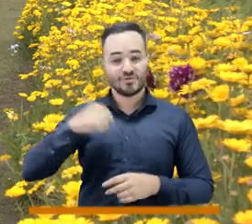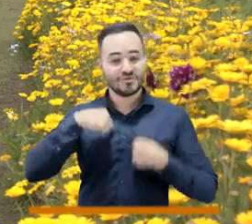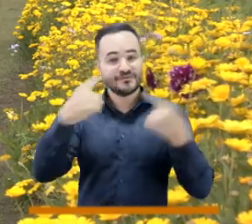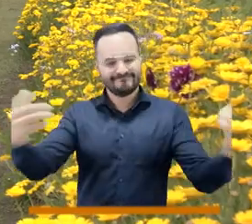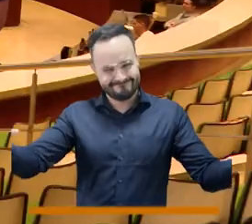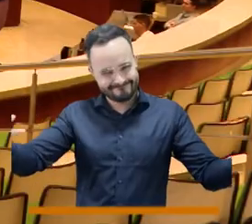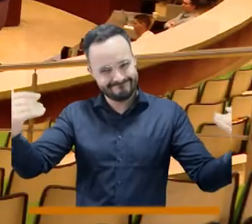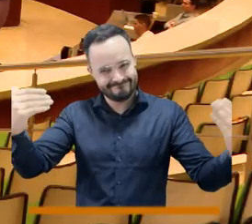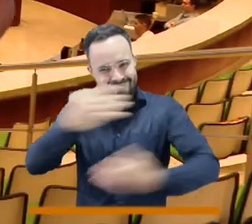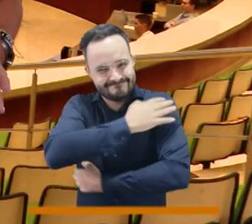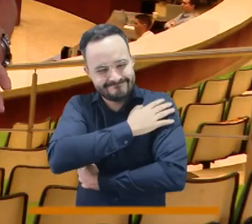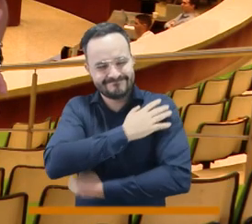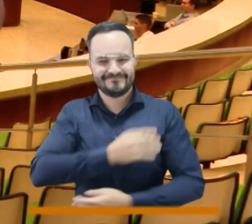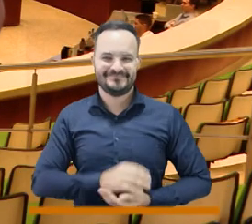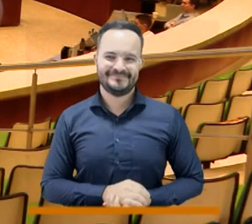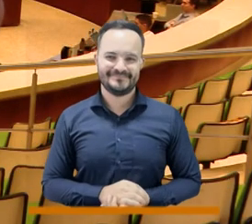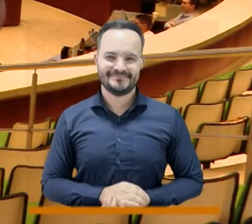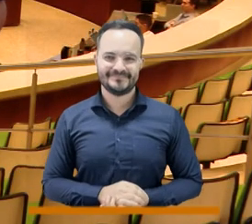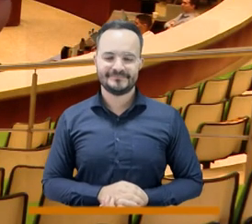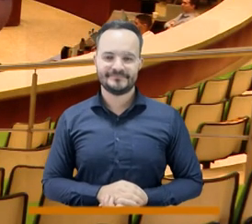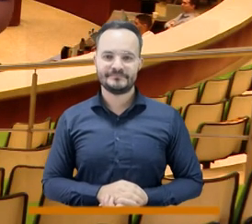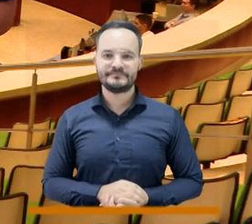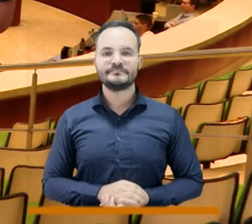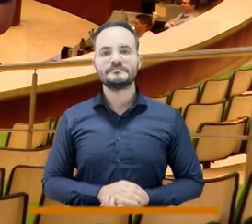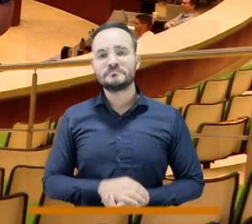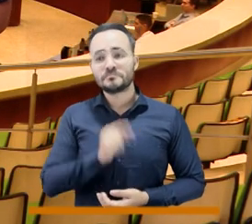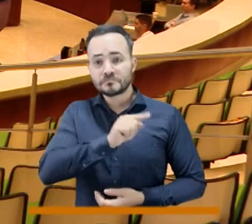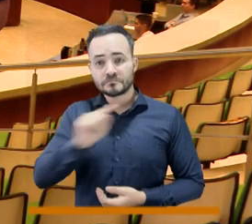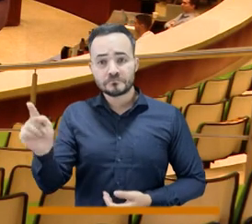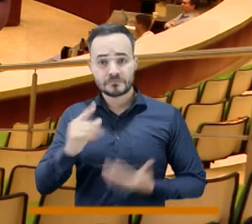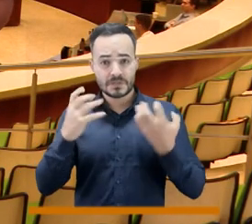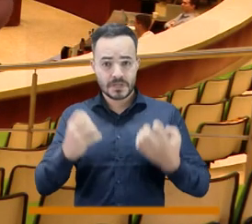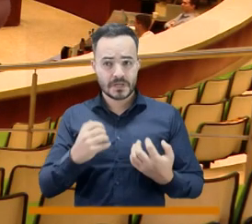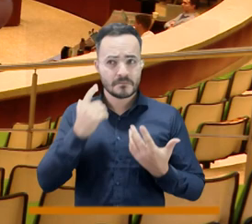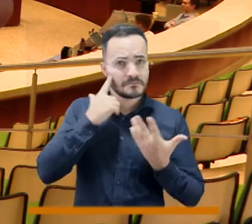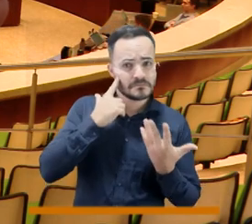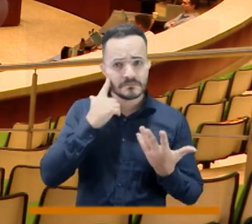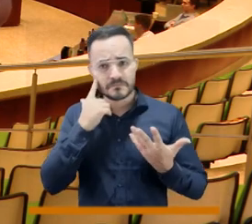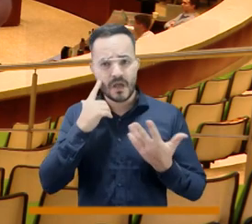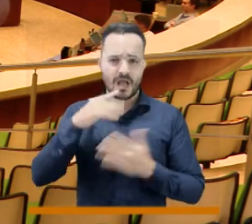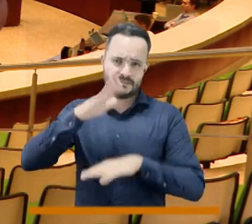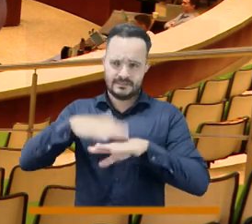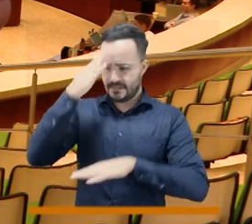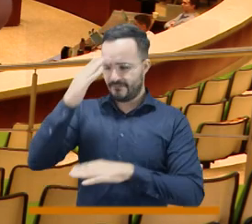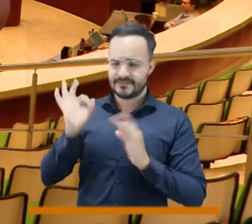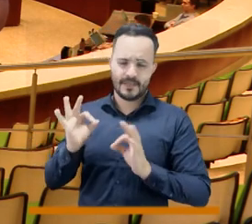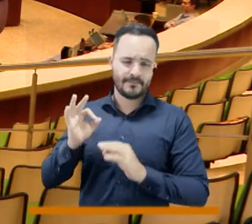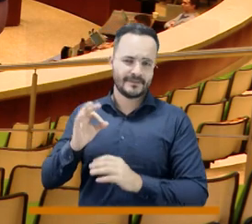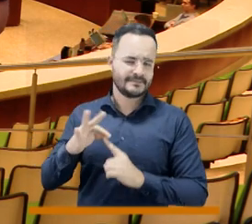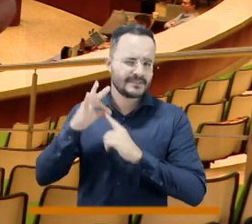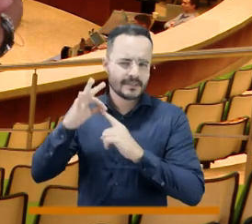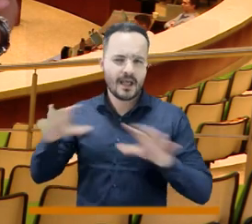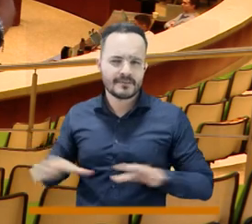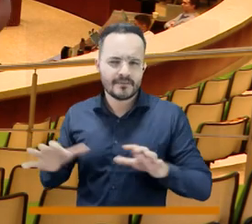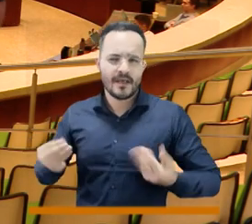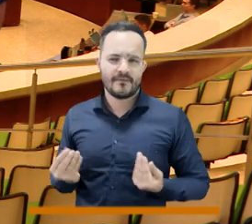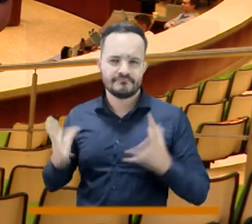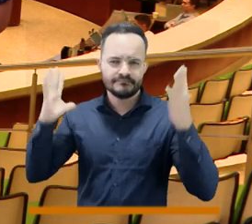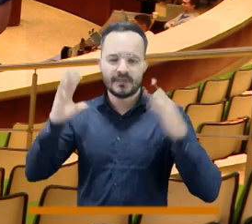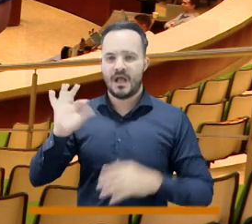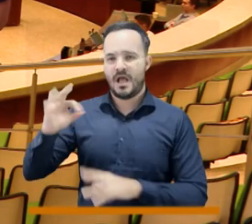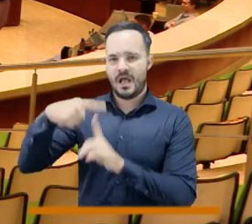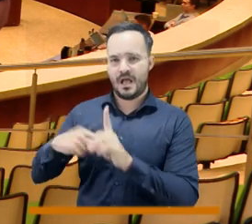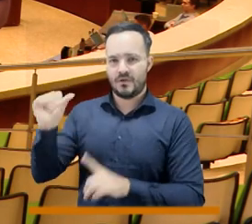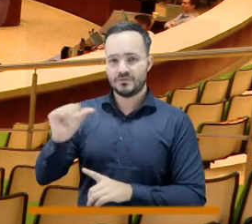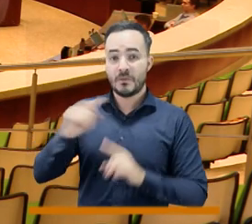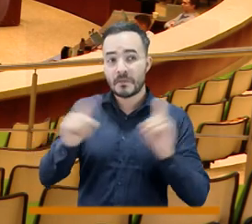abiertos. Para quienes nos visitan, la feria puede ser en agosto, pero para los visitantes nacionales, extranjeros, incluso para los